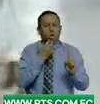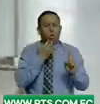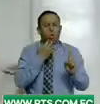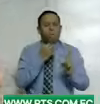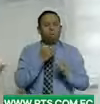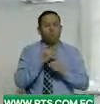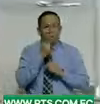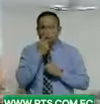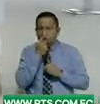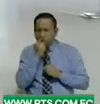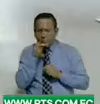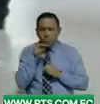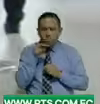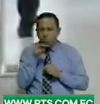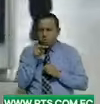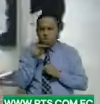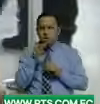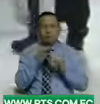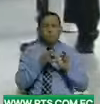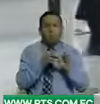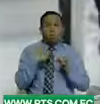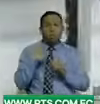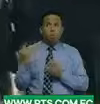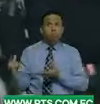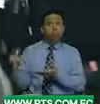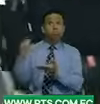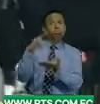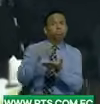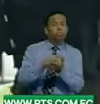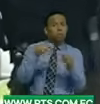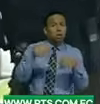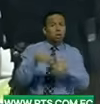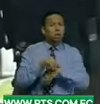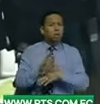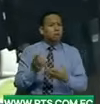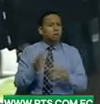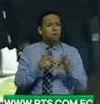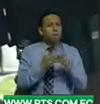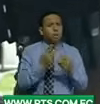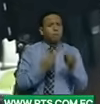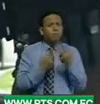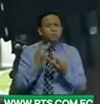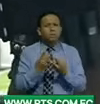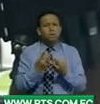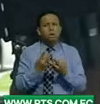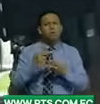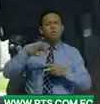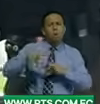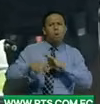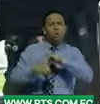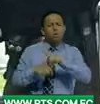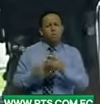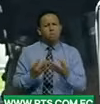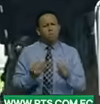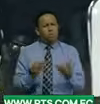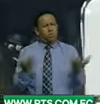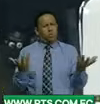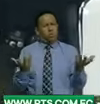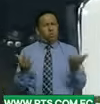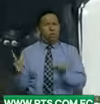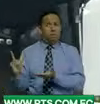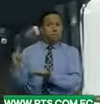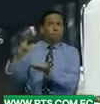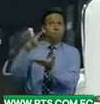hay ladrones, uno no puede venir a su país a visitar a su familia porque le roban desde el mismo momento que está llegando